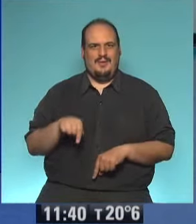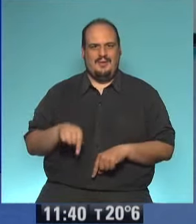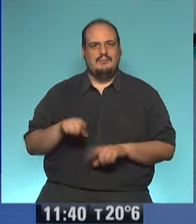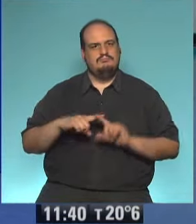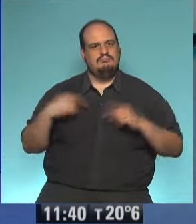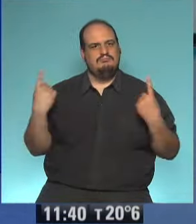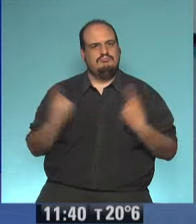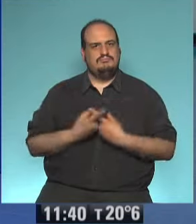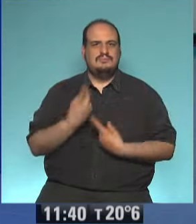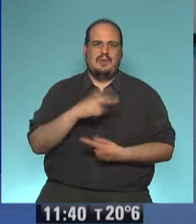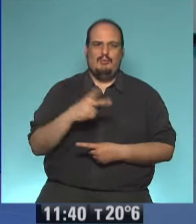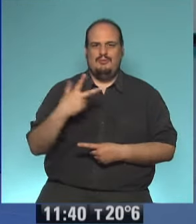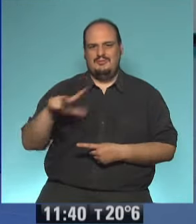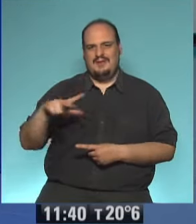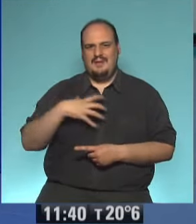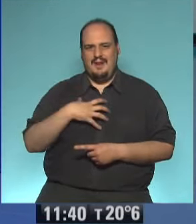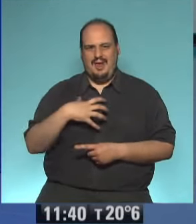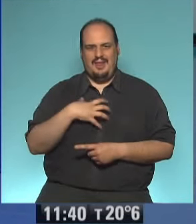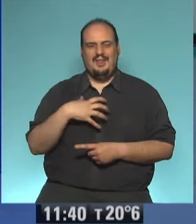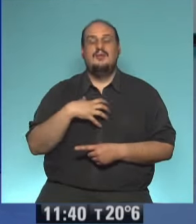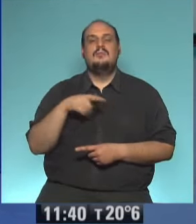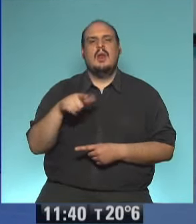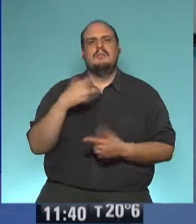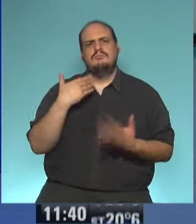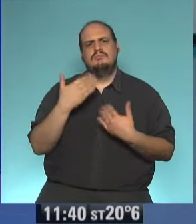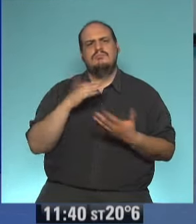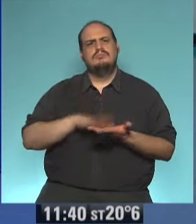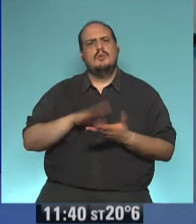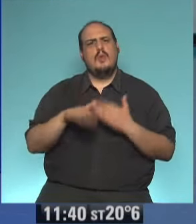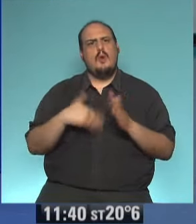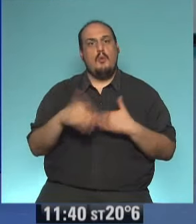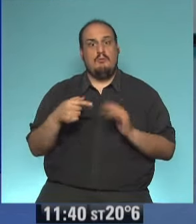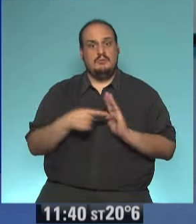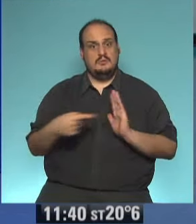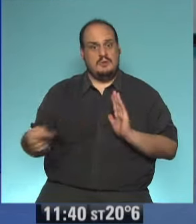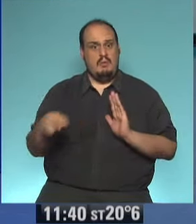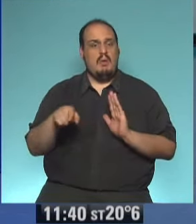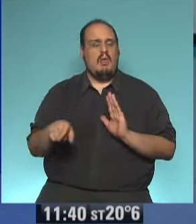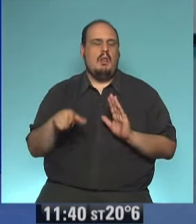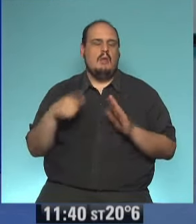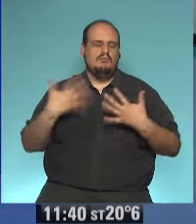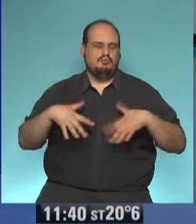Piso de segundo y tercer grado para seguir charlando de los juegos que esta semana estuvimos haciendo un montón,